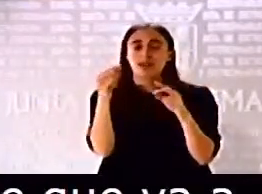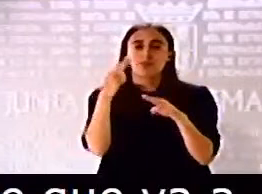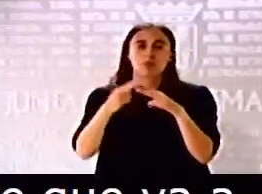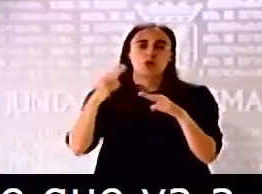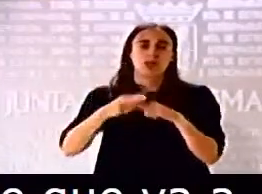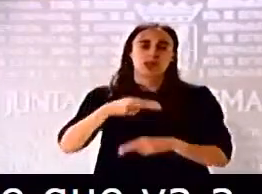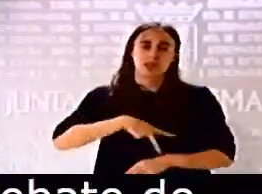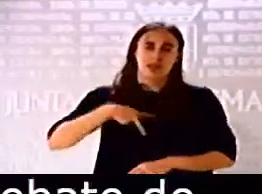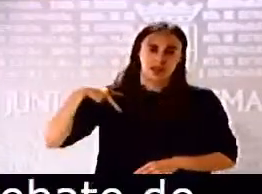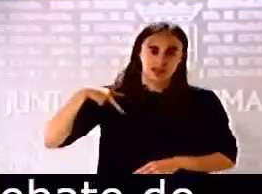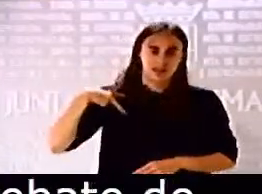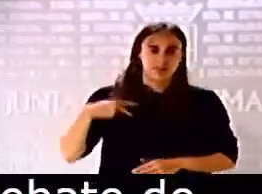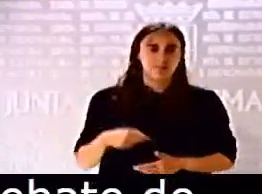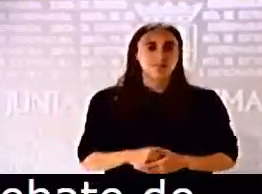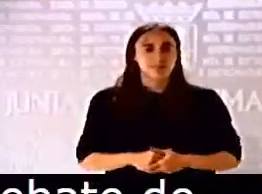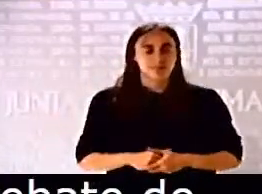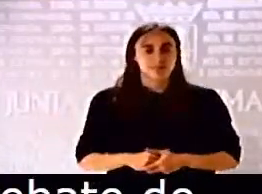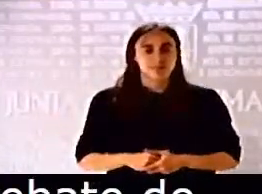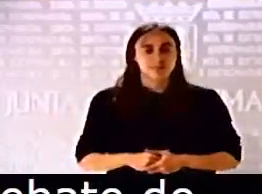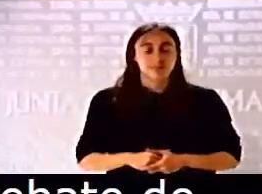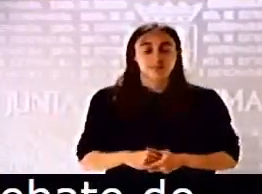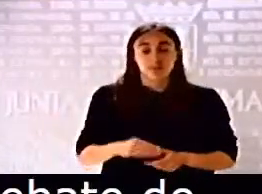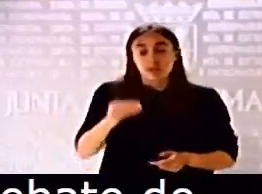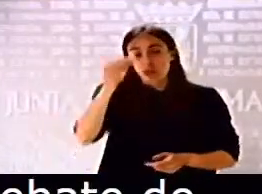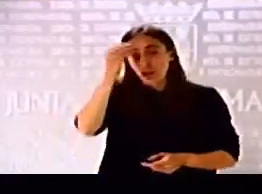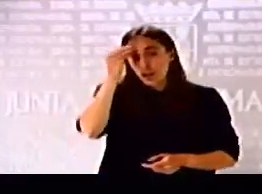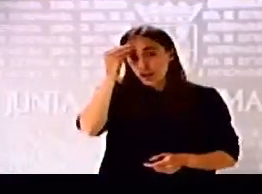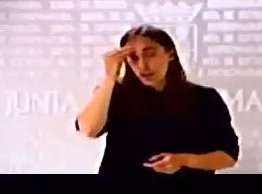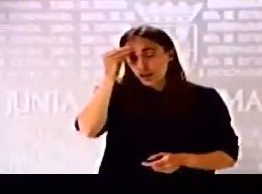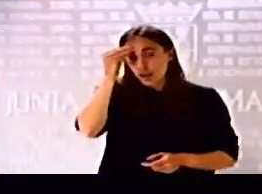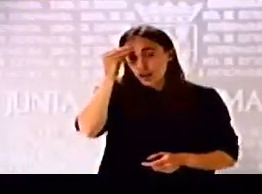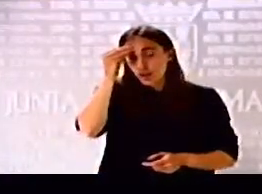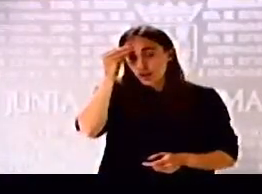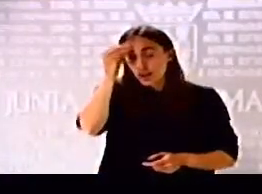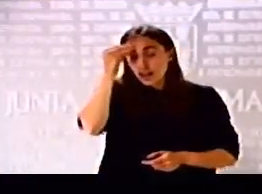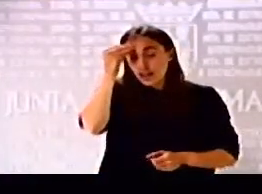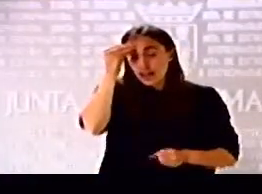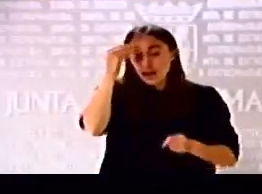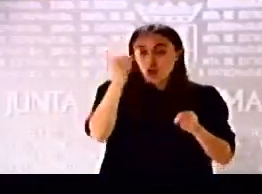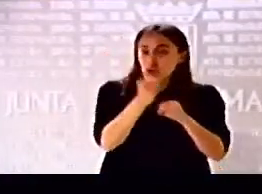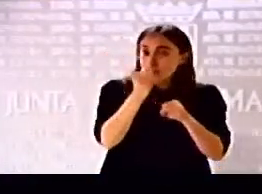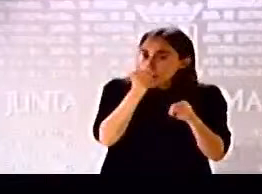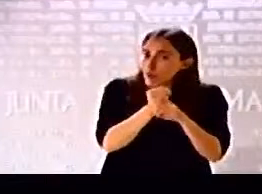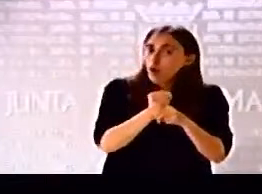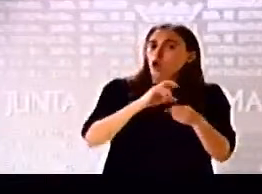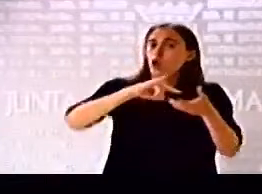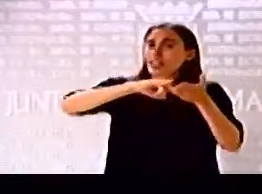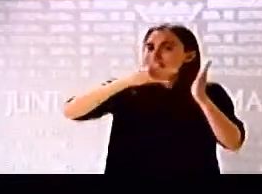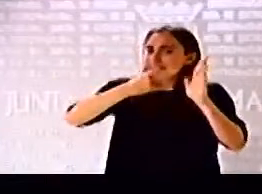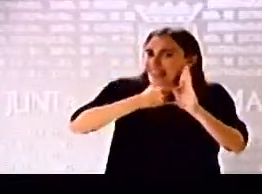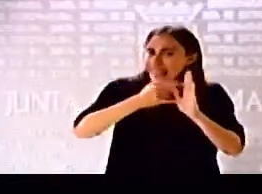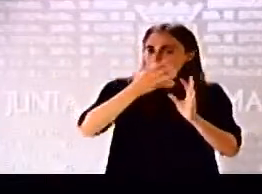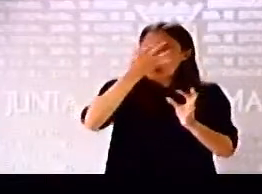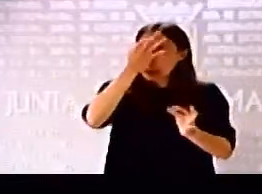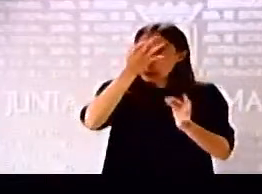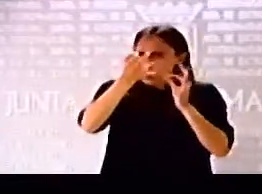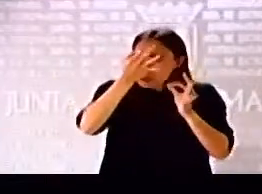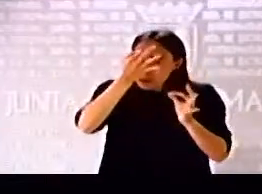¿no? Creo que ese trabajo tan técnico, tan